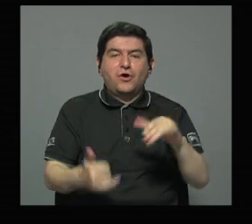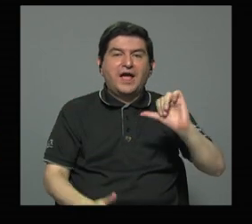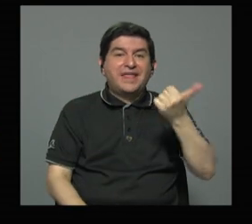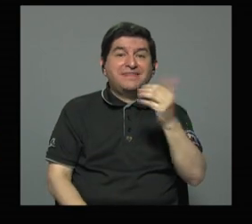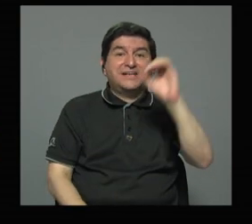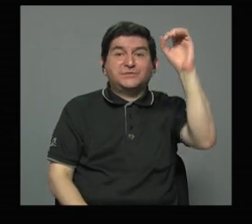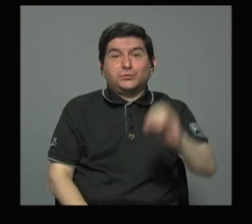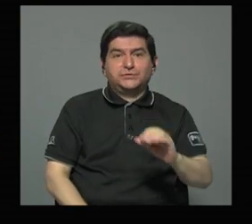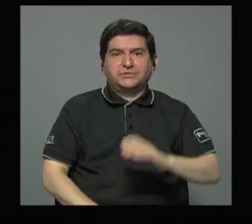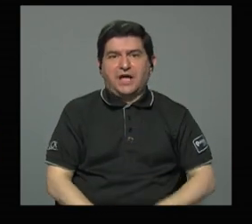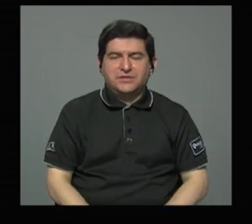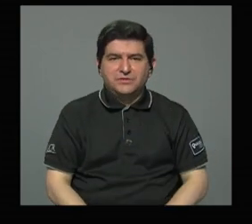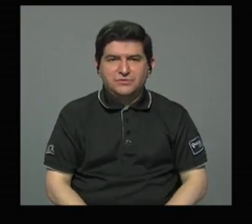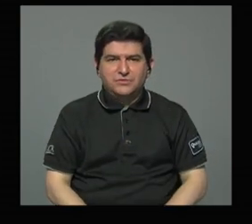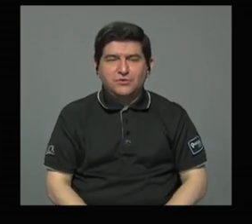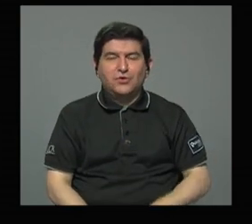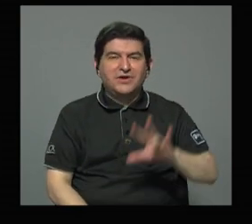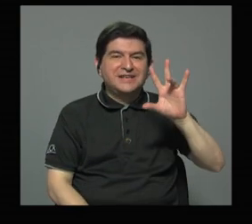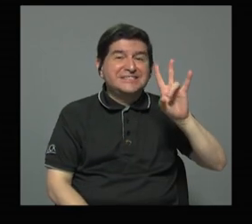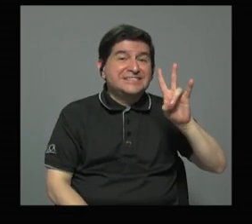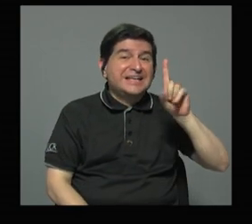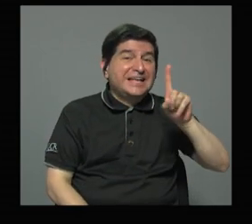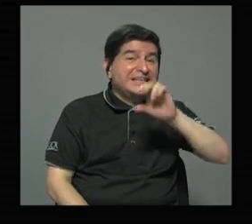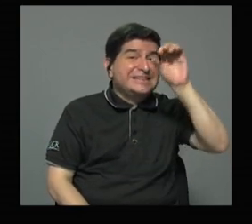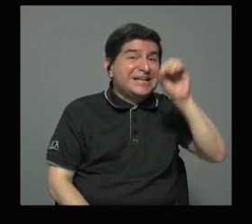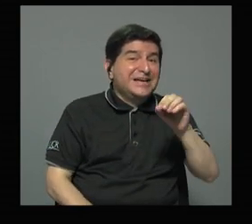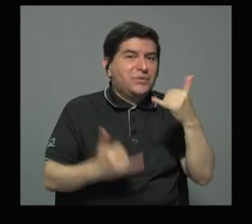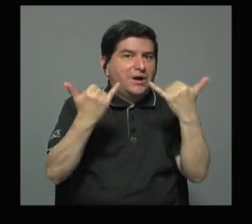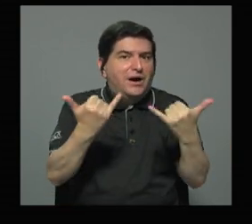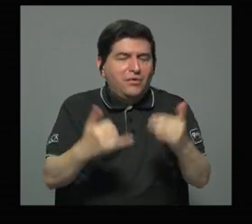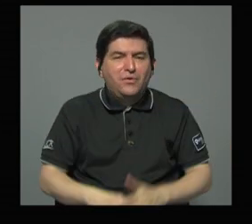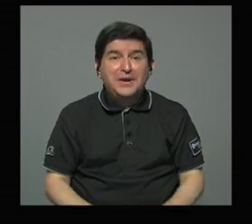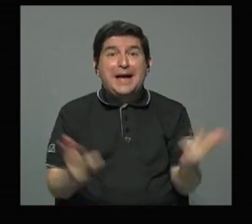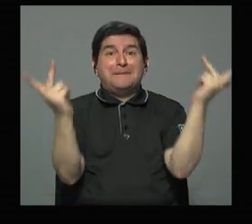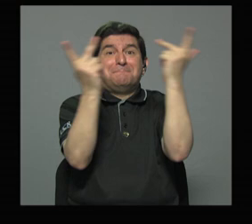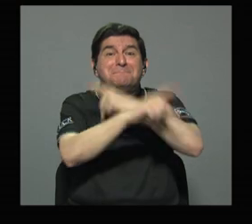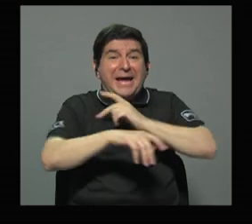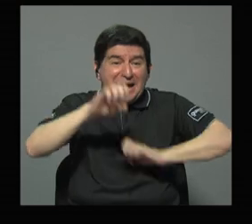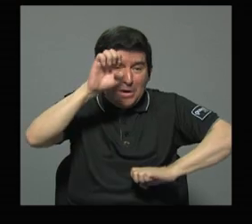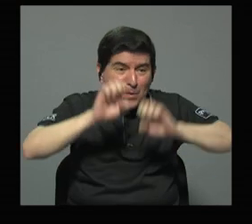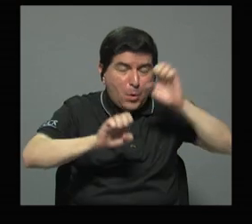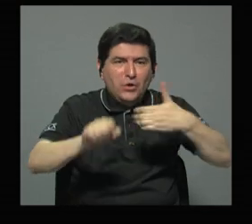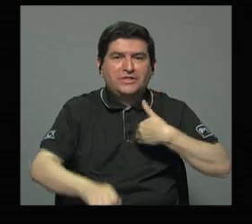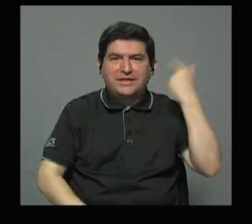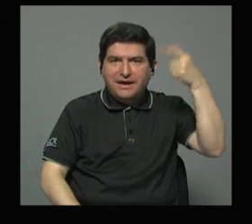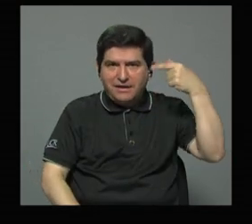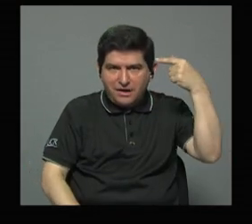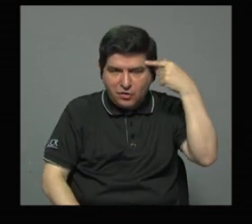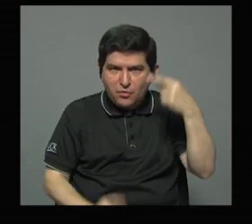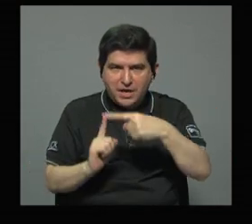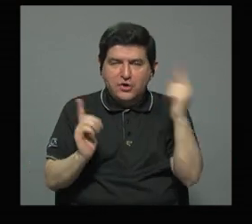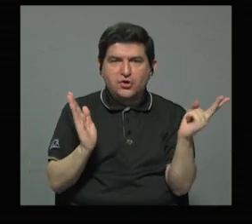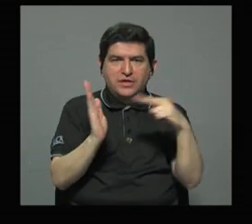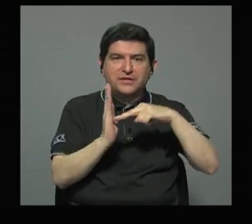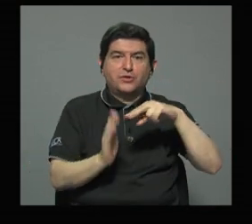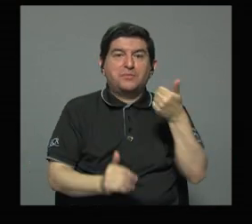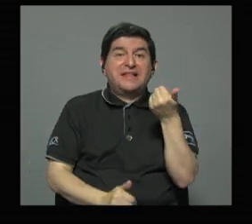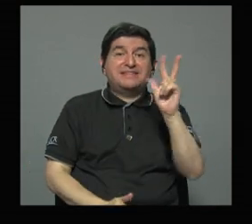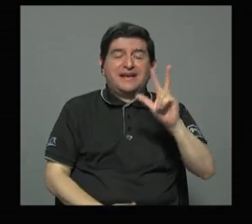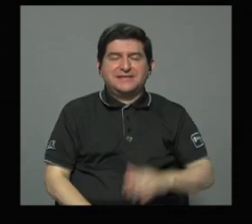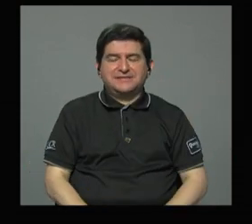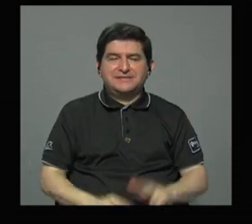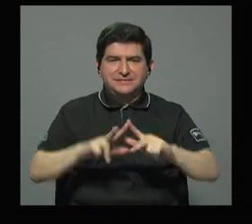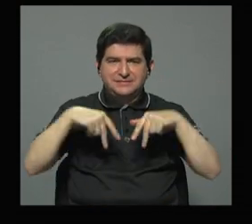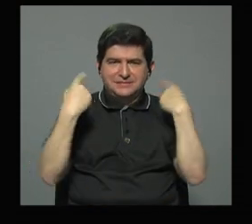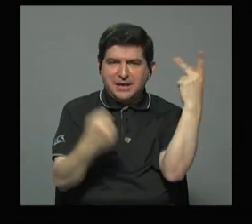puntos porcentuales, alcanzando un 71%. Esta es la peor valoración que obtiene un gobierno desde el 2013. Los